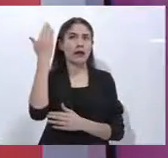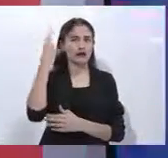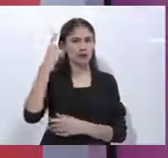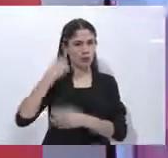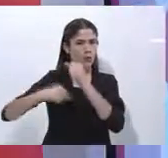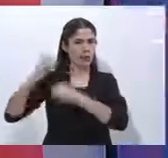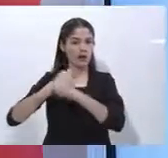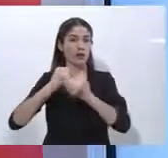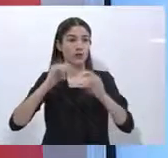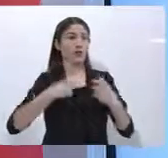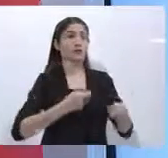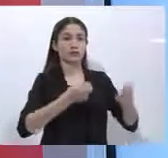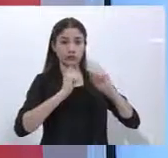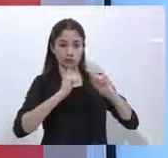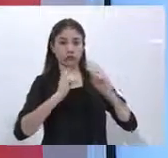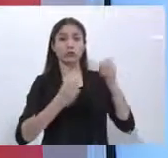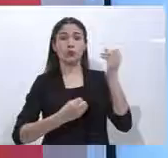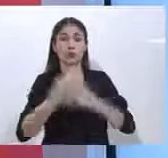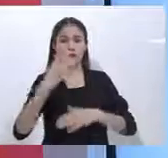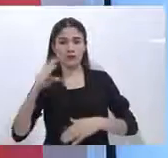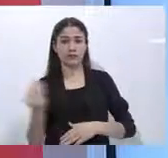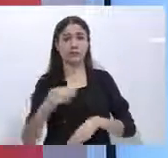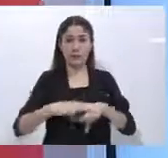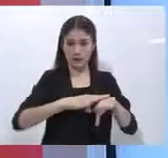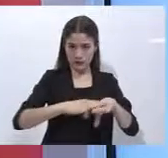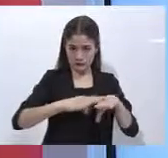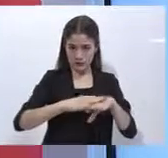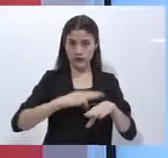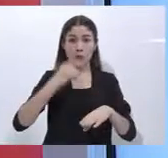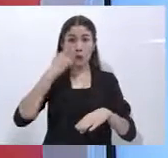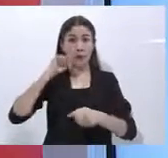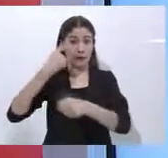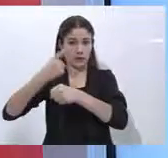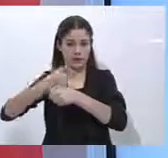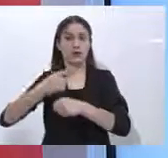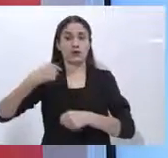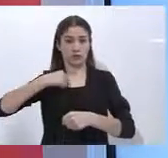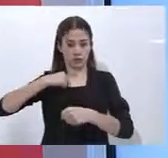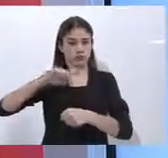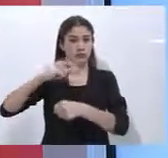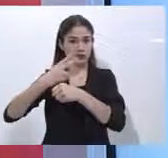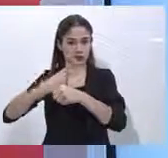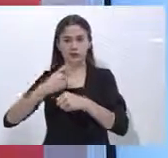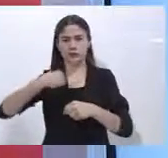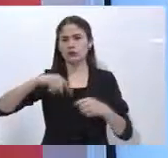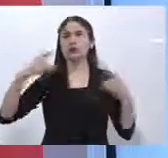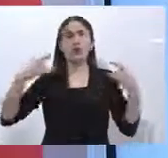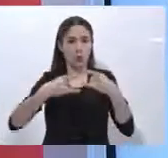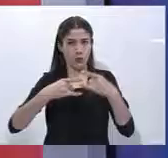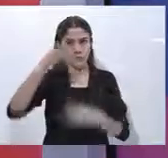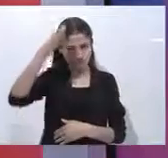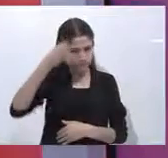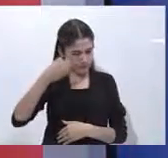el ministro de anís y la cartera de agricultura nos hemos reunido todos los lunes